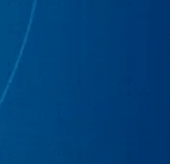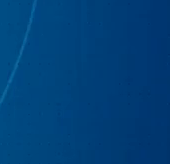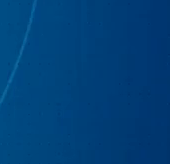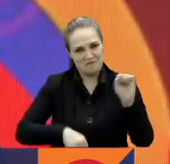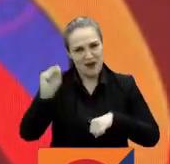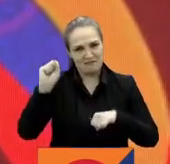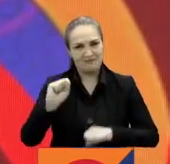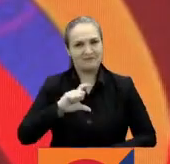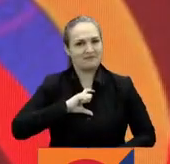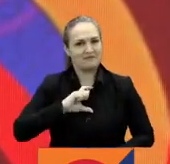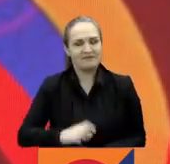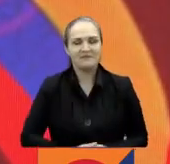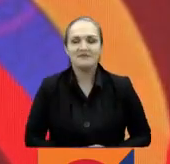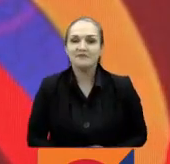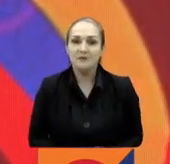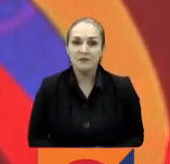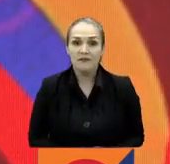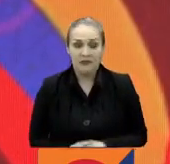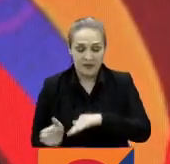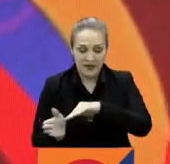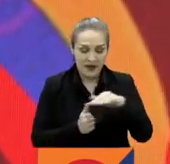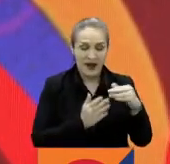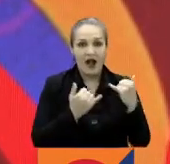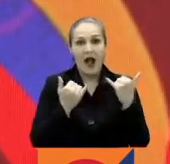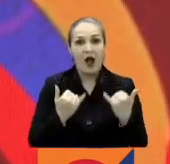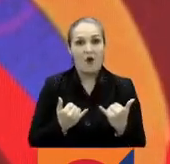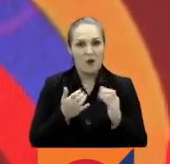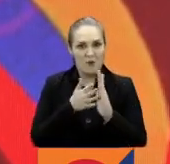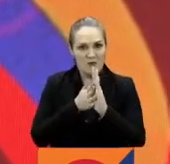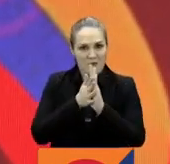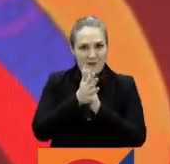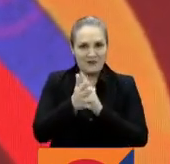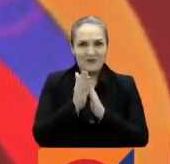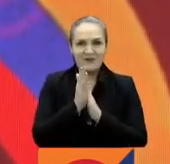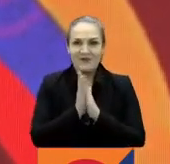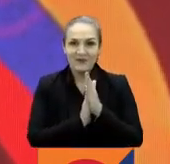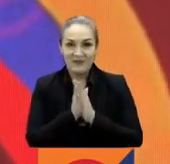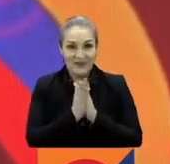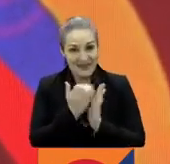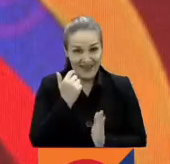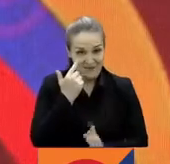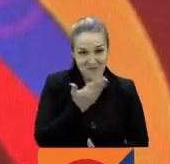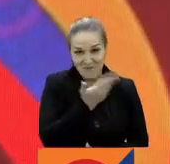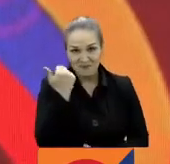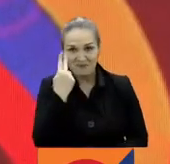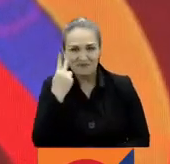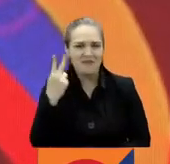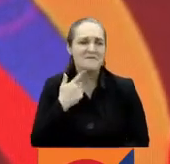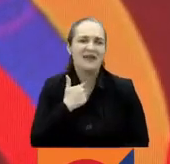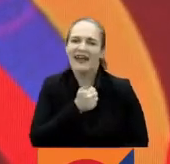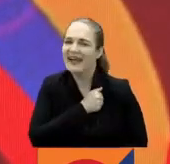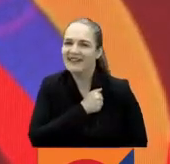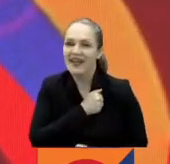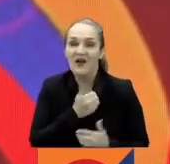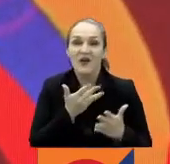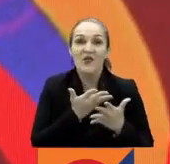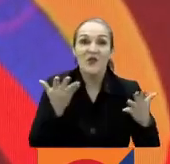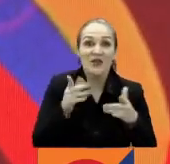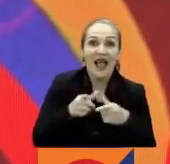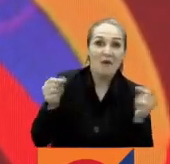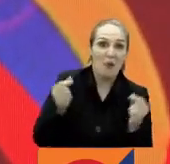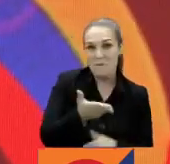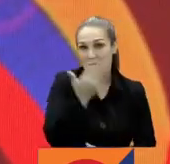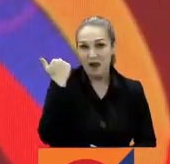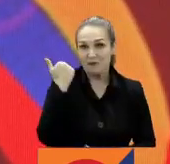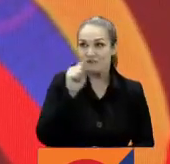TVC Noticias. Bueno, y tiempo ahora para viajar, hacer esos viajes que nos encantan. Por eso nos vamos directo allá a Japón. Un viaje